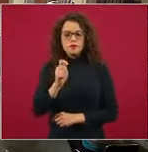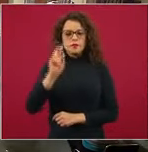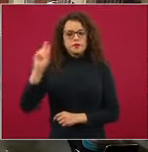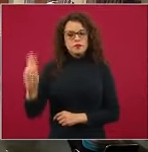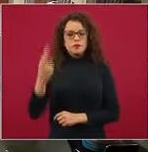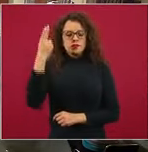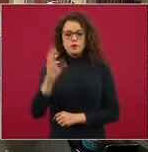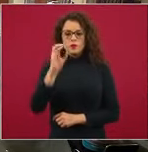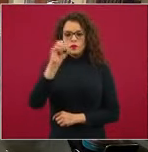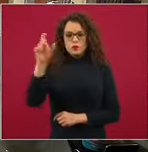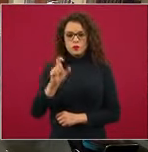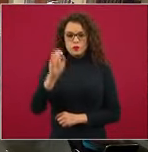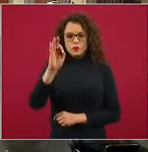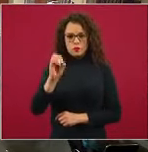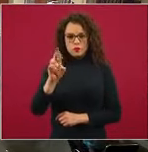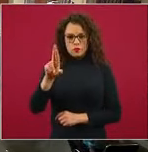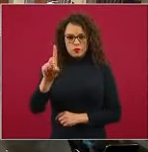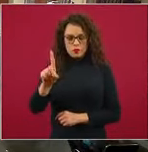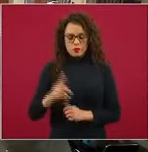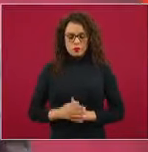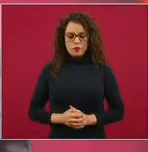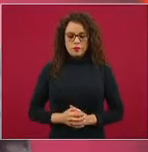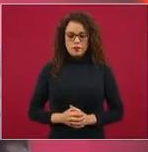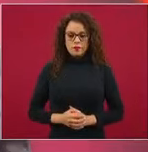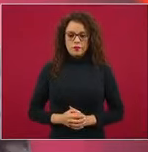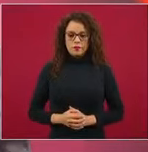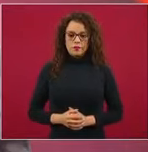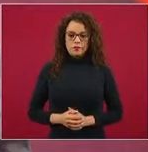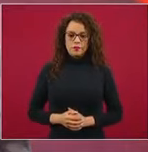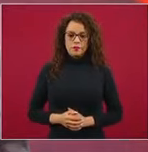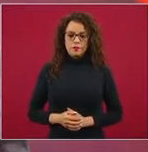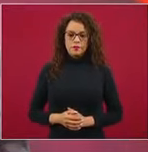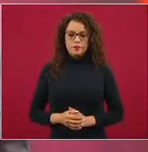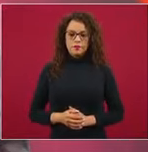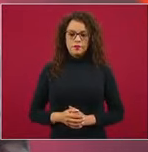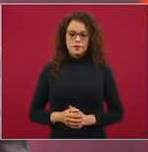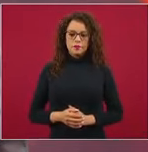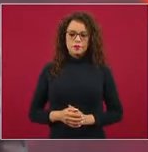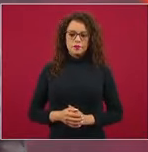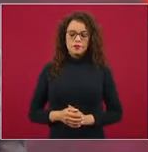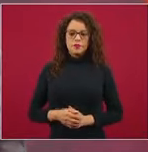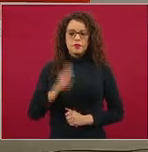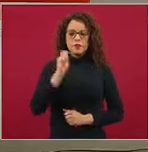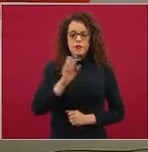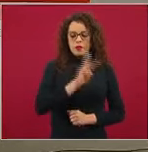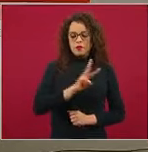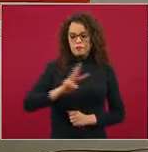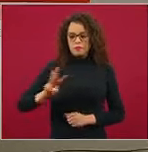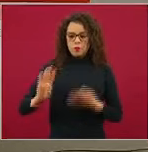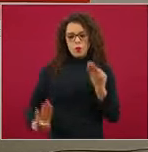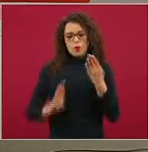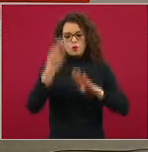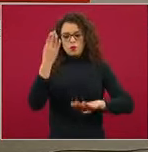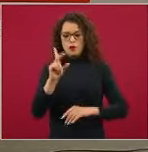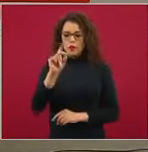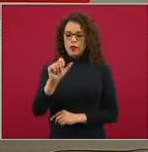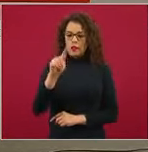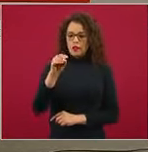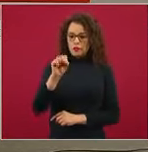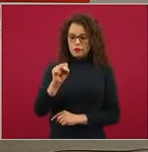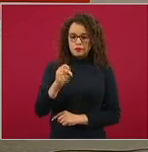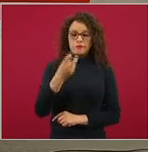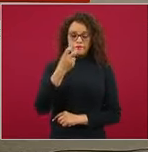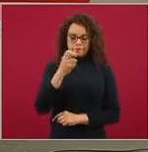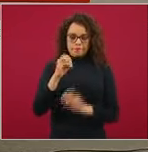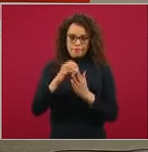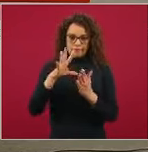de Oxford a través de su plataforma Nuestro Mundo en Datos, y un elemento sobre la